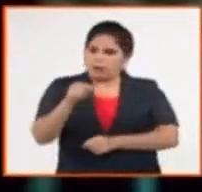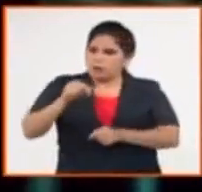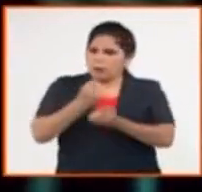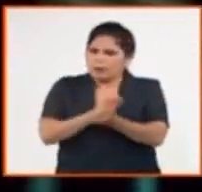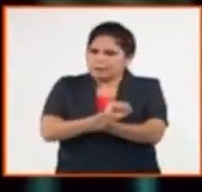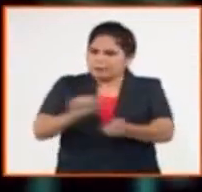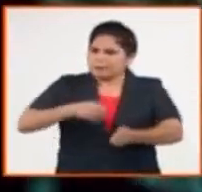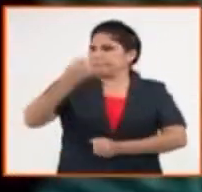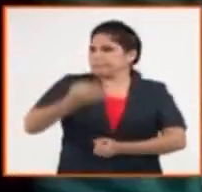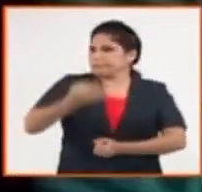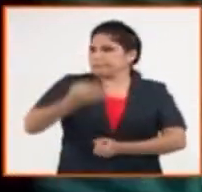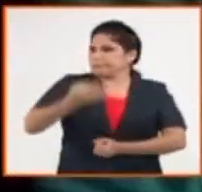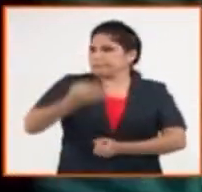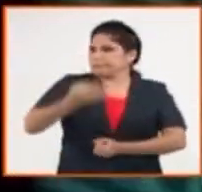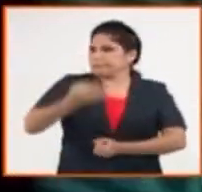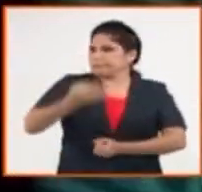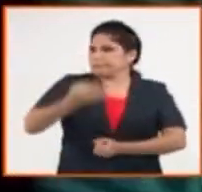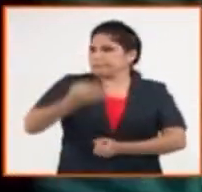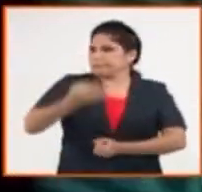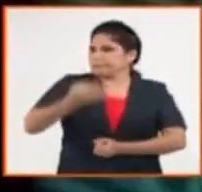de expresión made in USA.